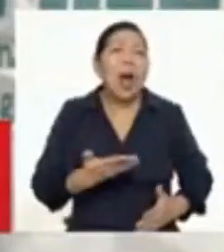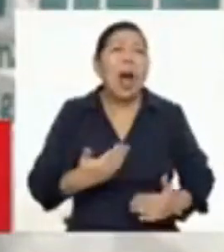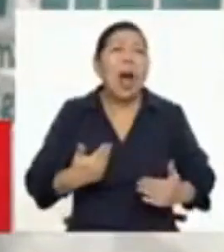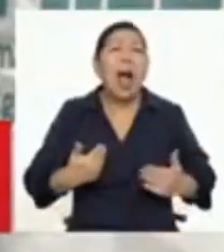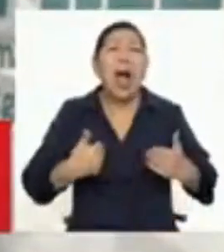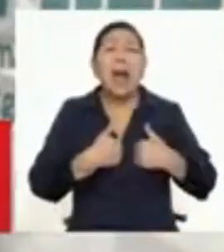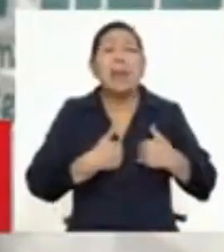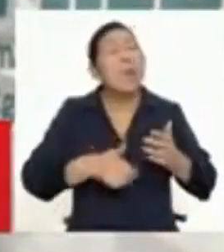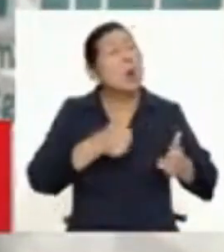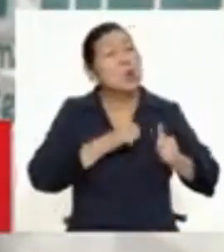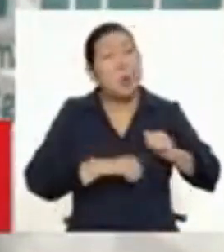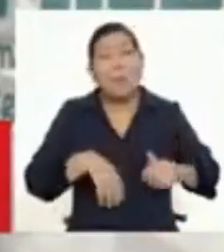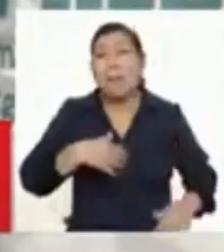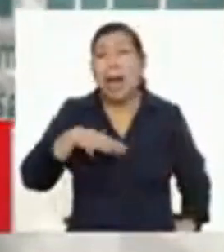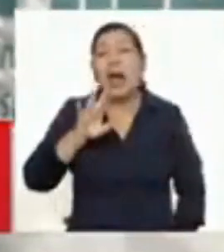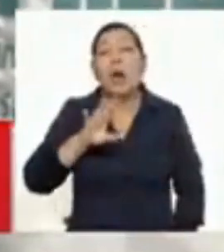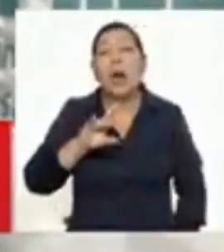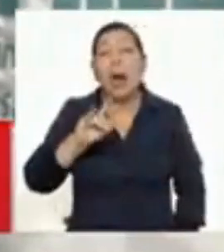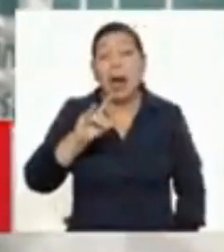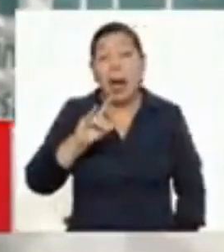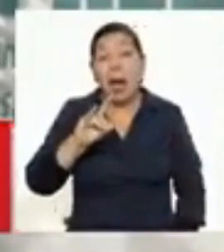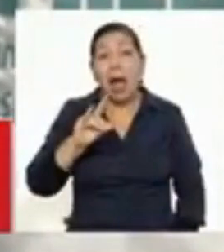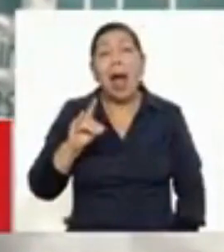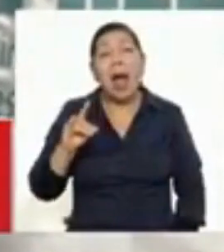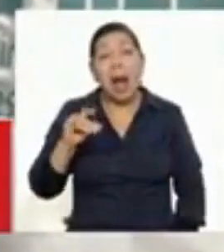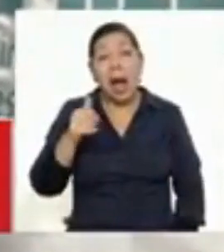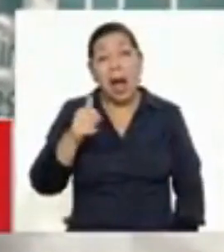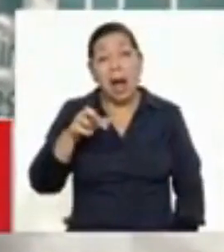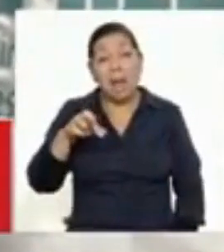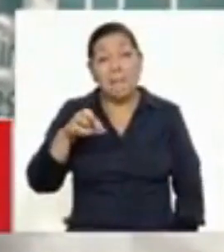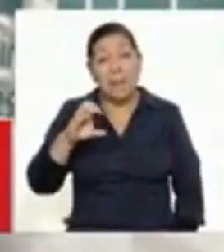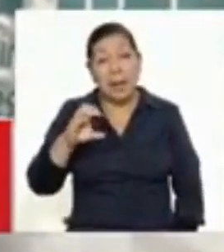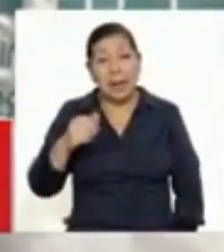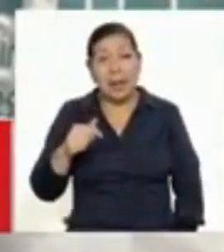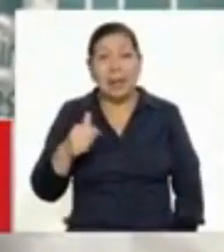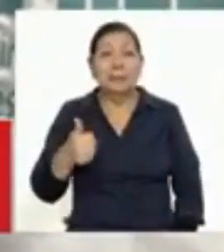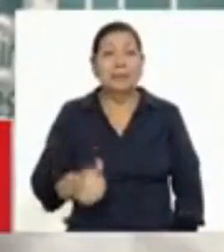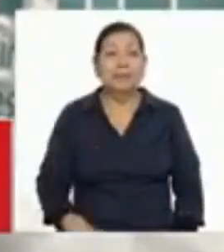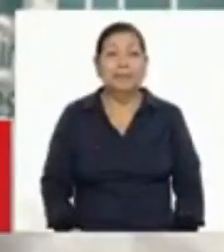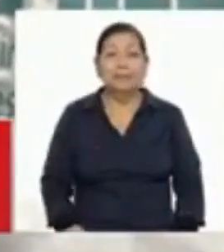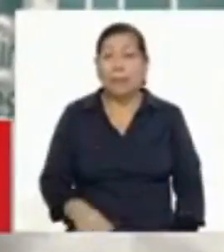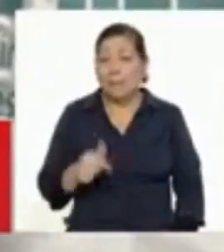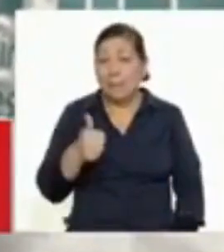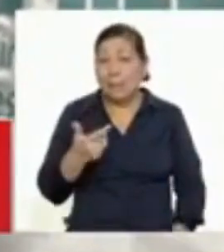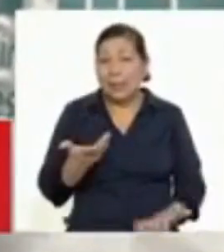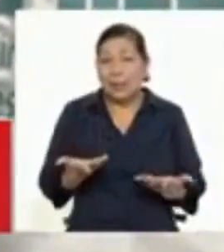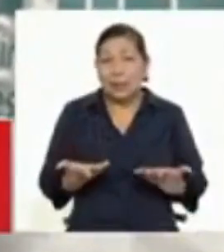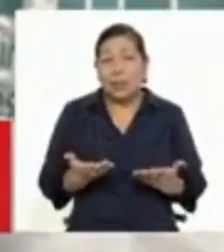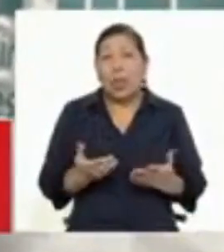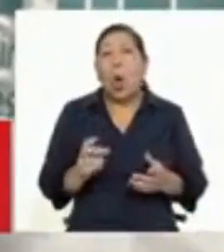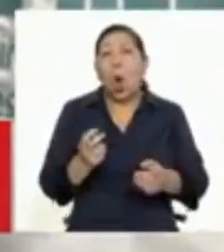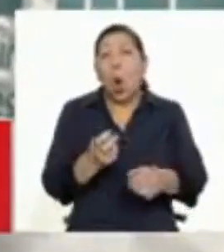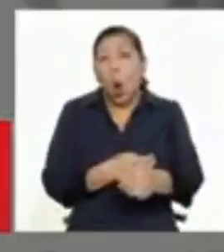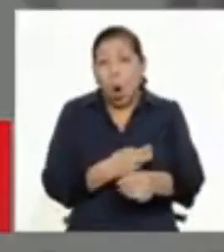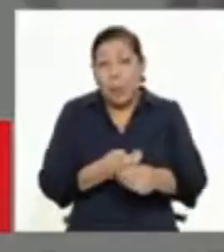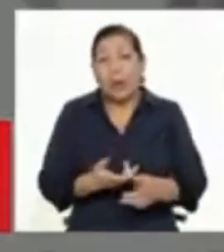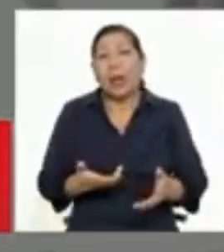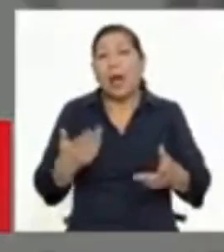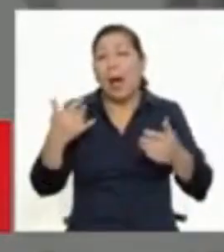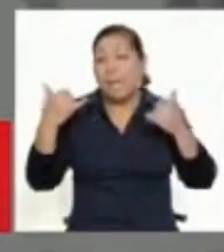a estar afectadas sobre este descenso de temperatura, después los ovinos y el vacuno,